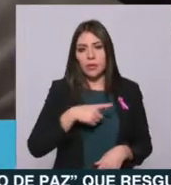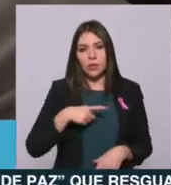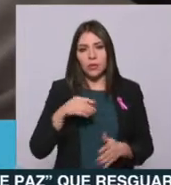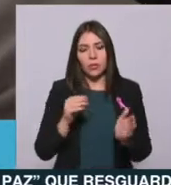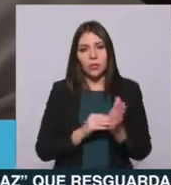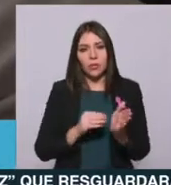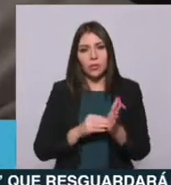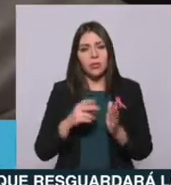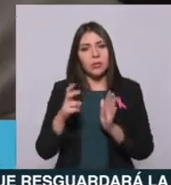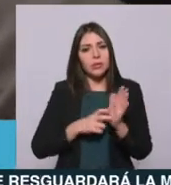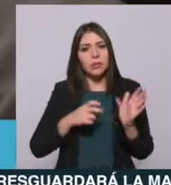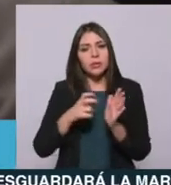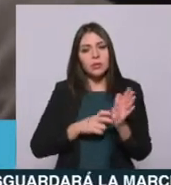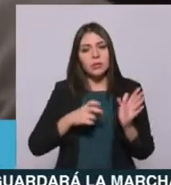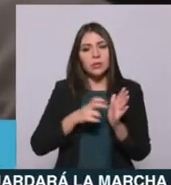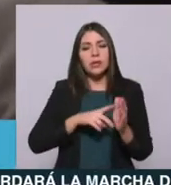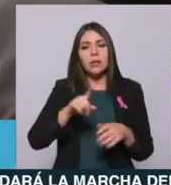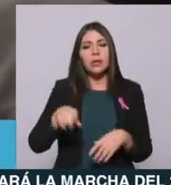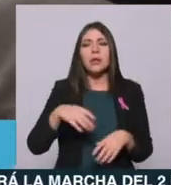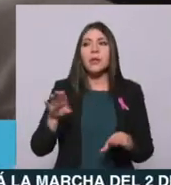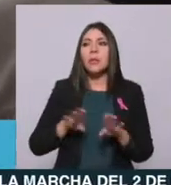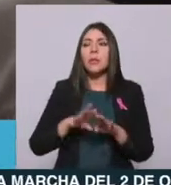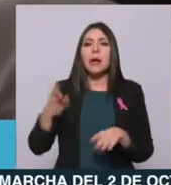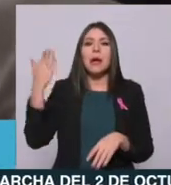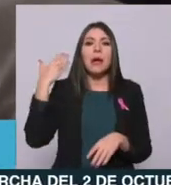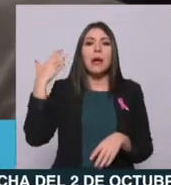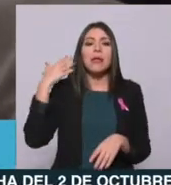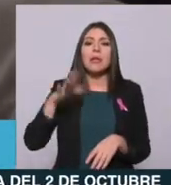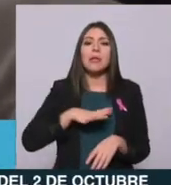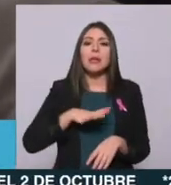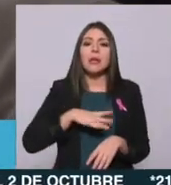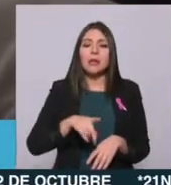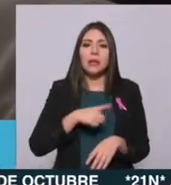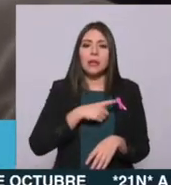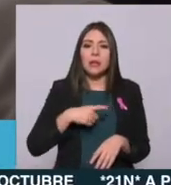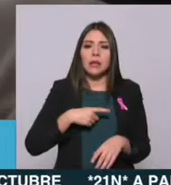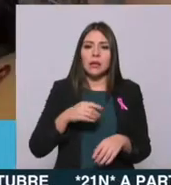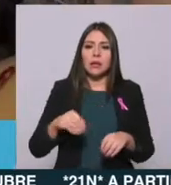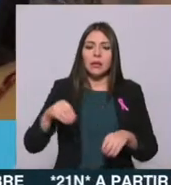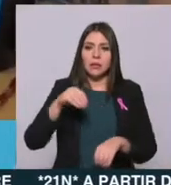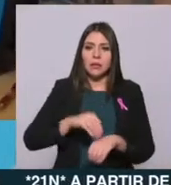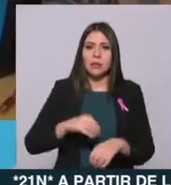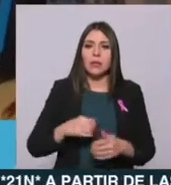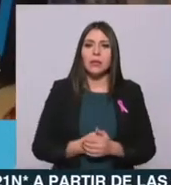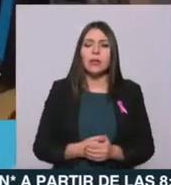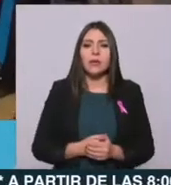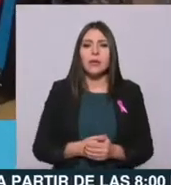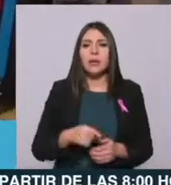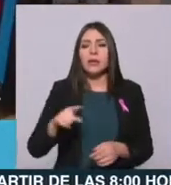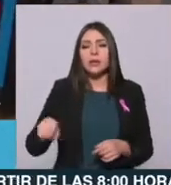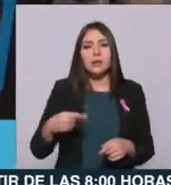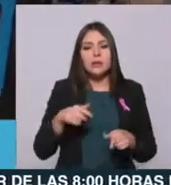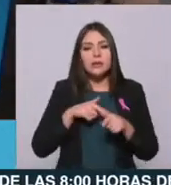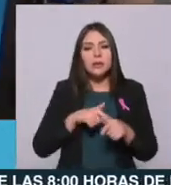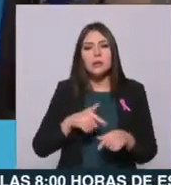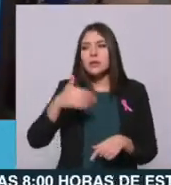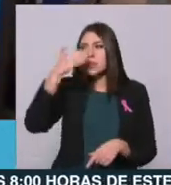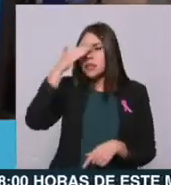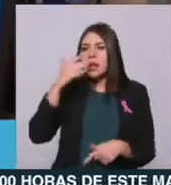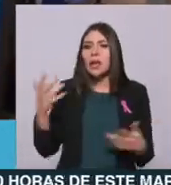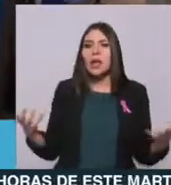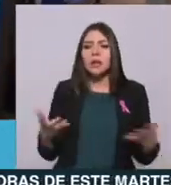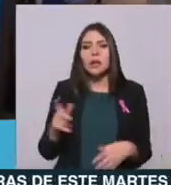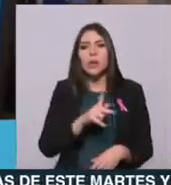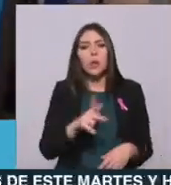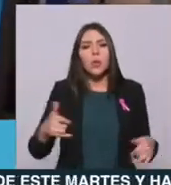tienen que rescatar esos valores que teníamos. Pero también el adulto mayor tiene que ponerse al día, tiene que estar vigente, enterarse de lo que están haciendo los